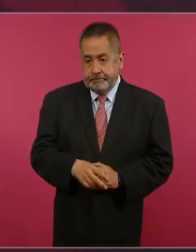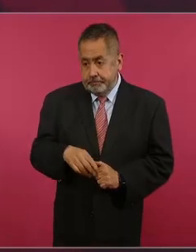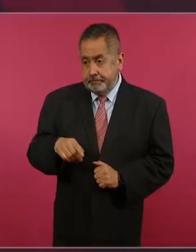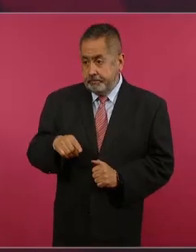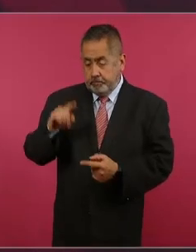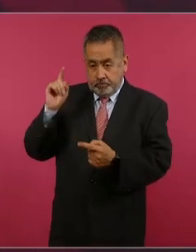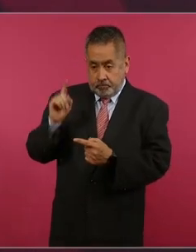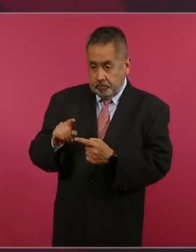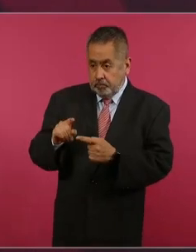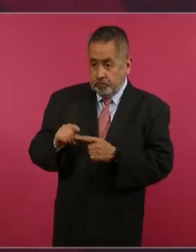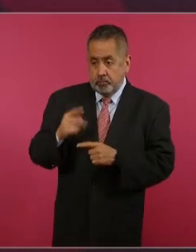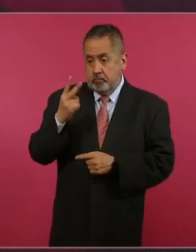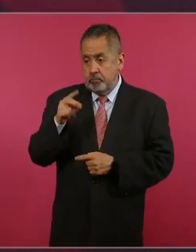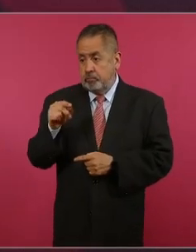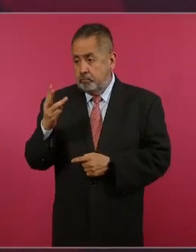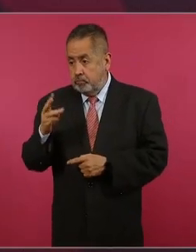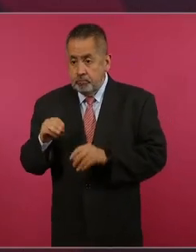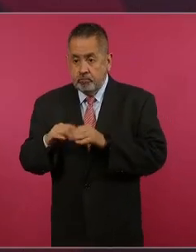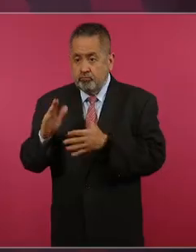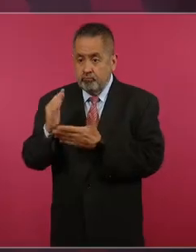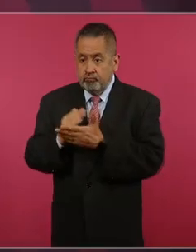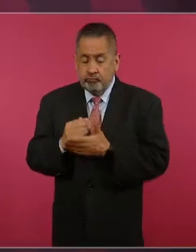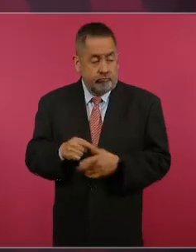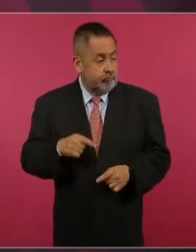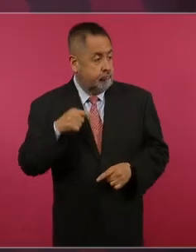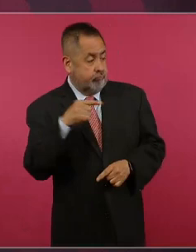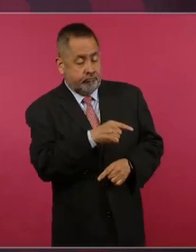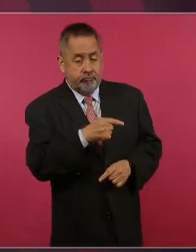lo vean en una columna de Sarmiento, ¿no?